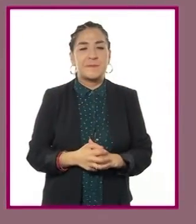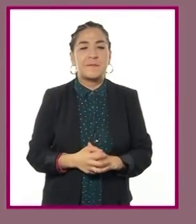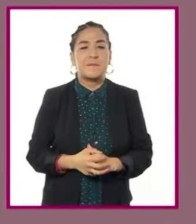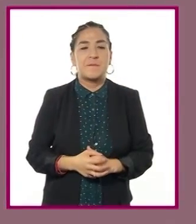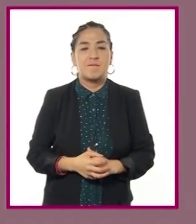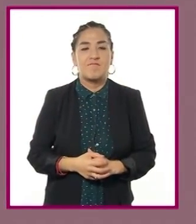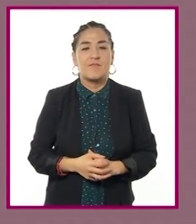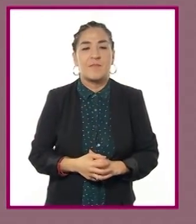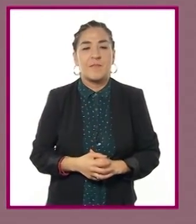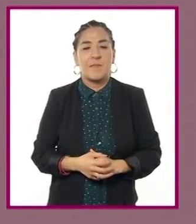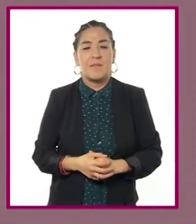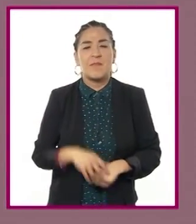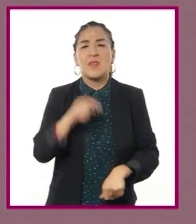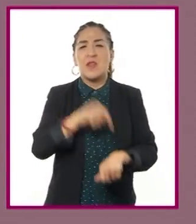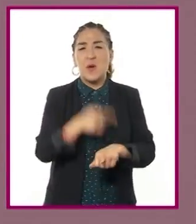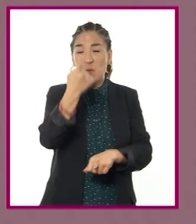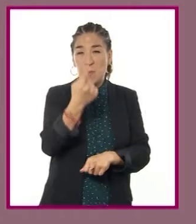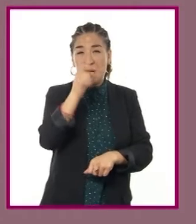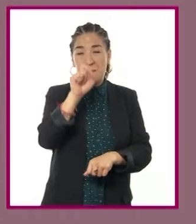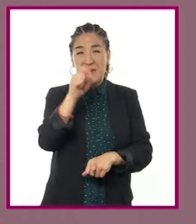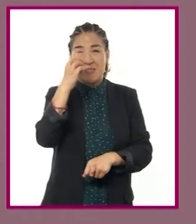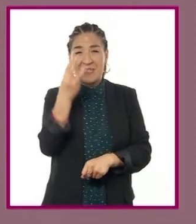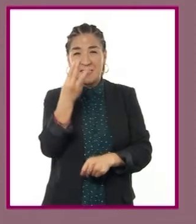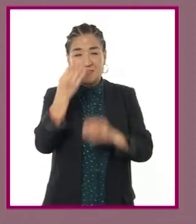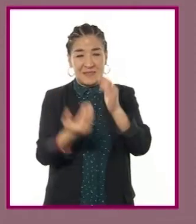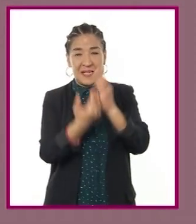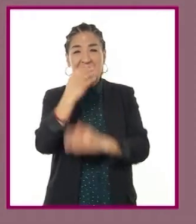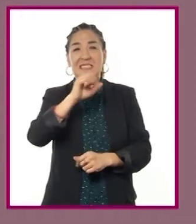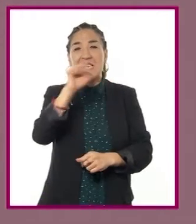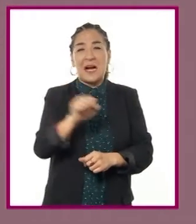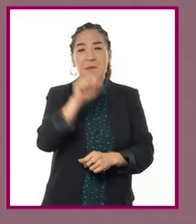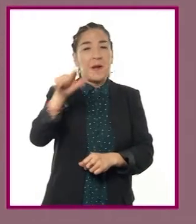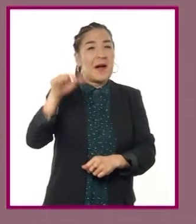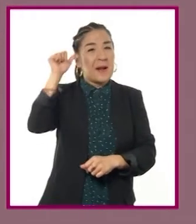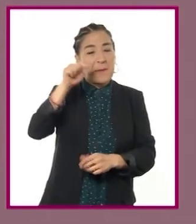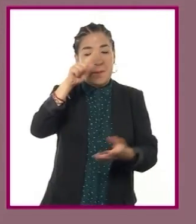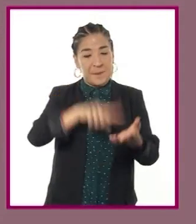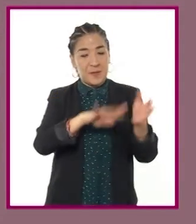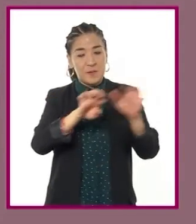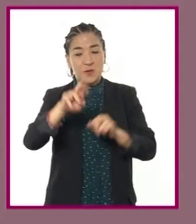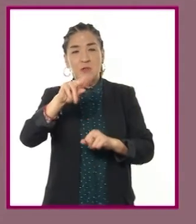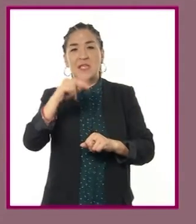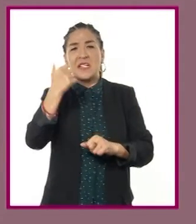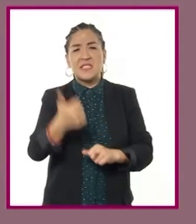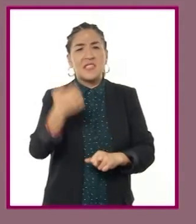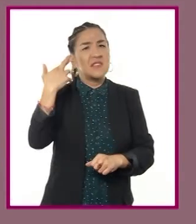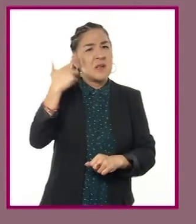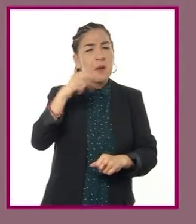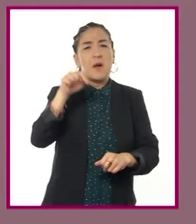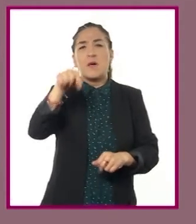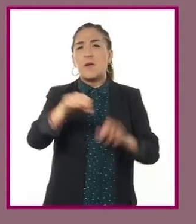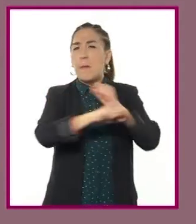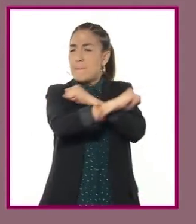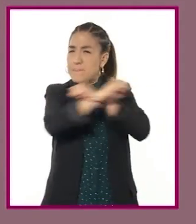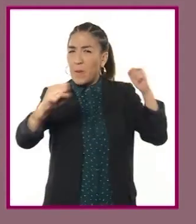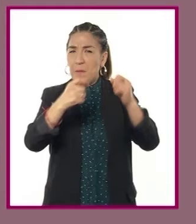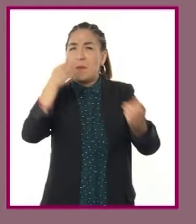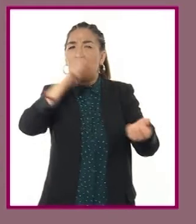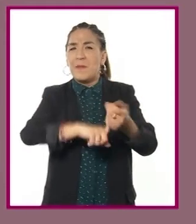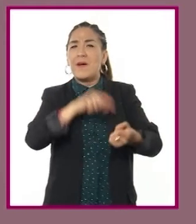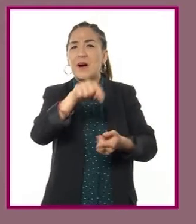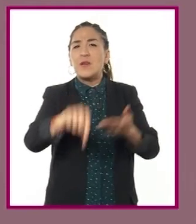A la 1:23 de la mañana del sábado 26 de abril de 1986 estalló el cuarto reactor de la central nuclear de